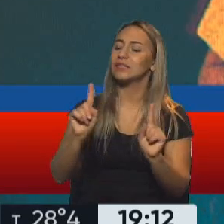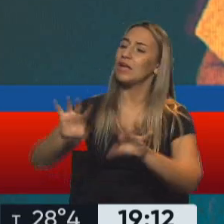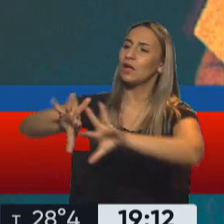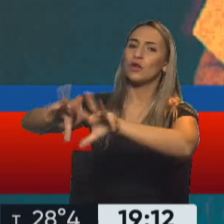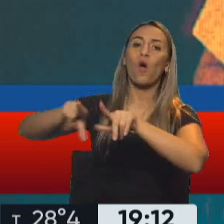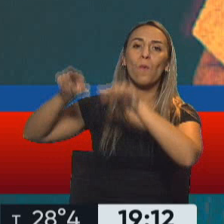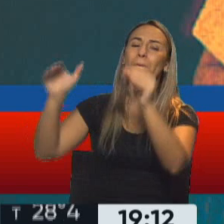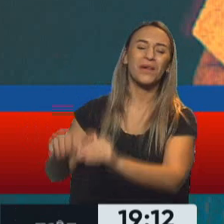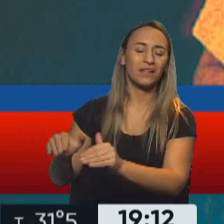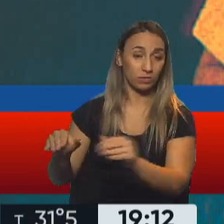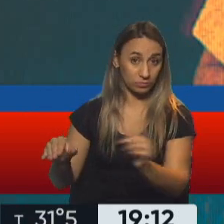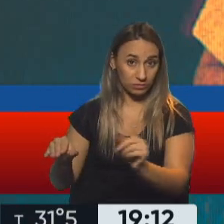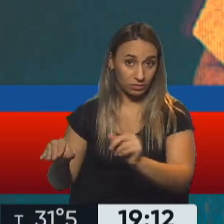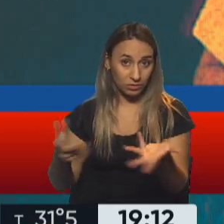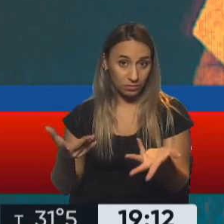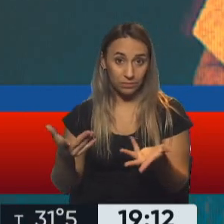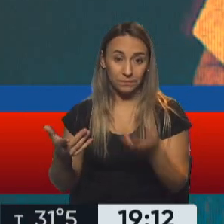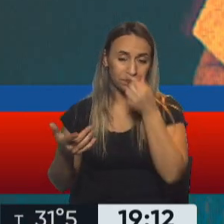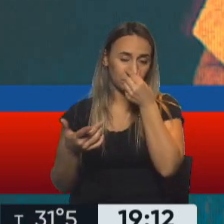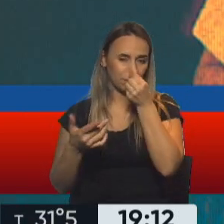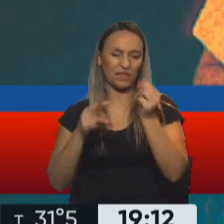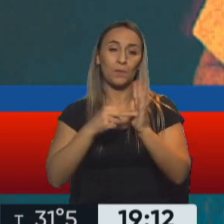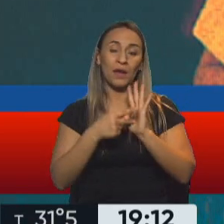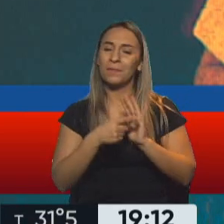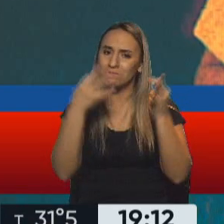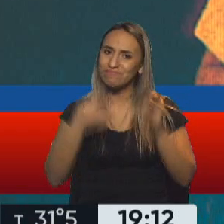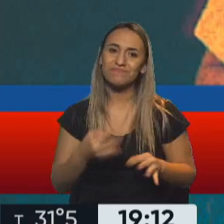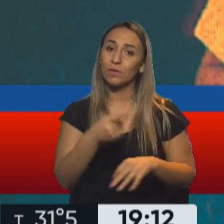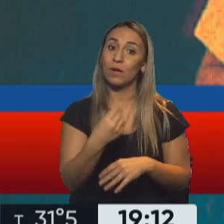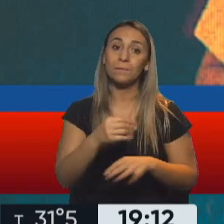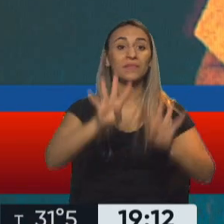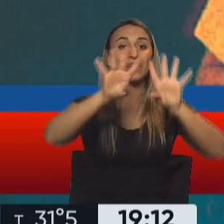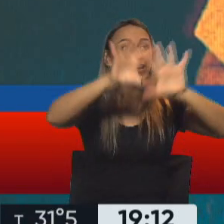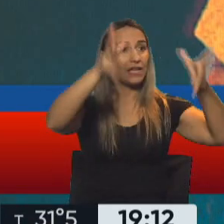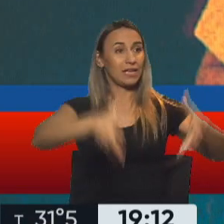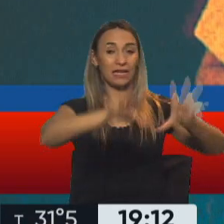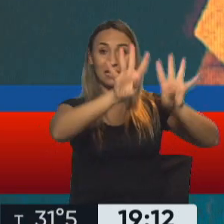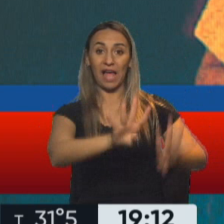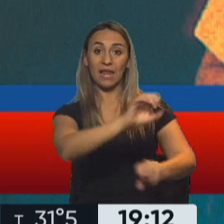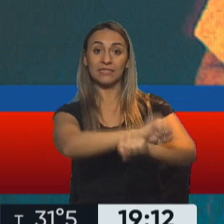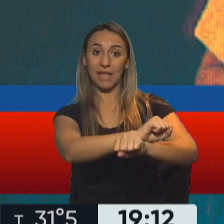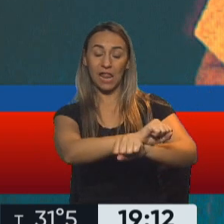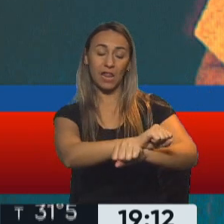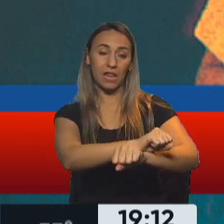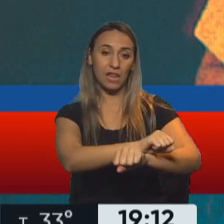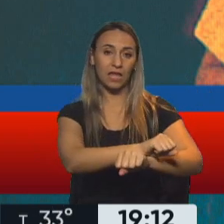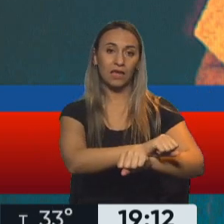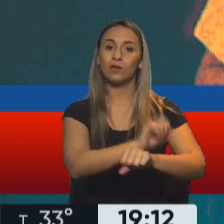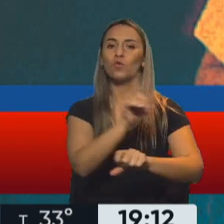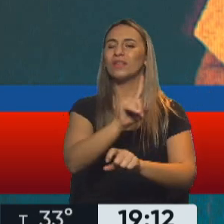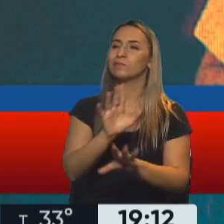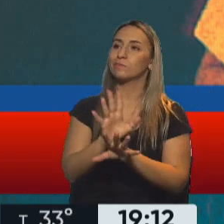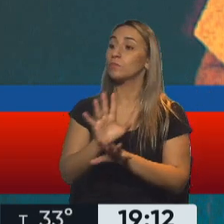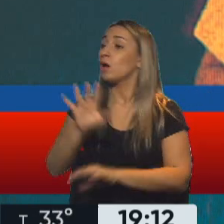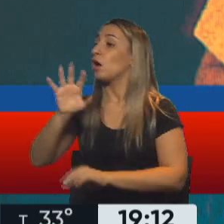delincuencia. No representa, el problema es otro. La cárcel deja de ser una solución y